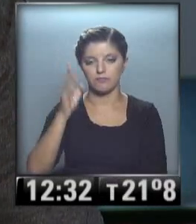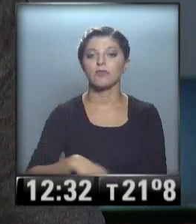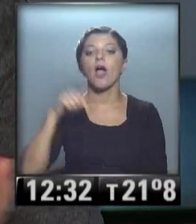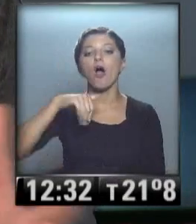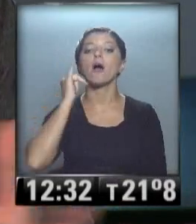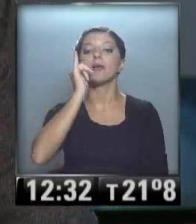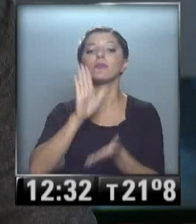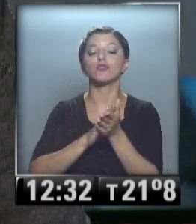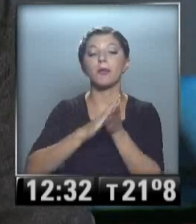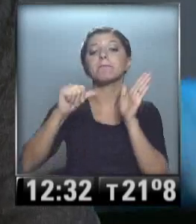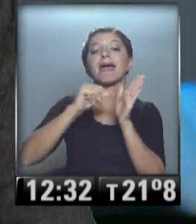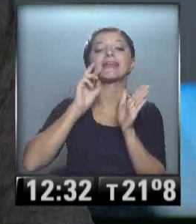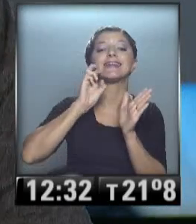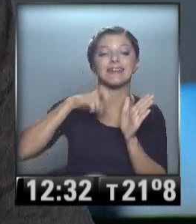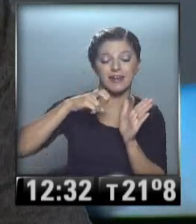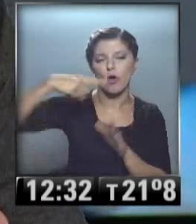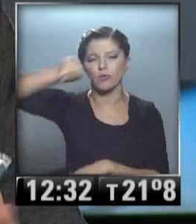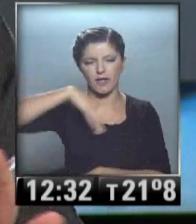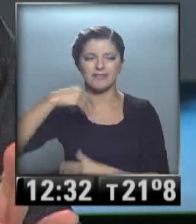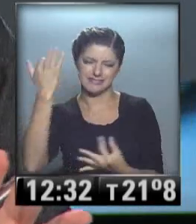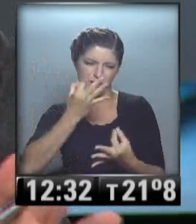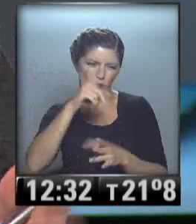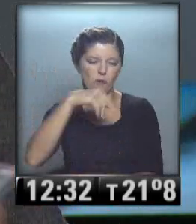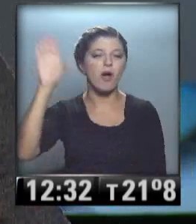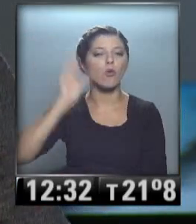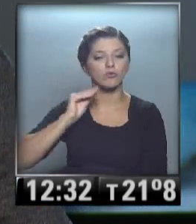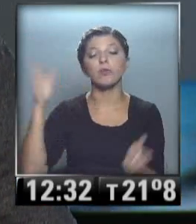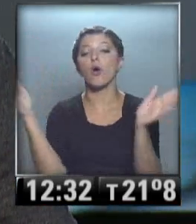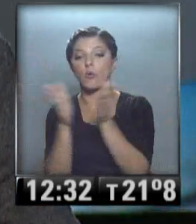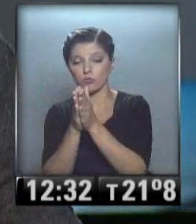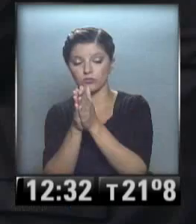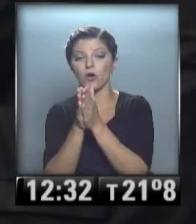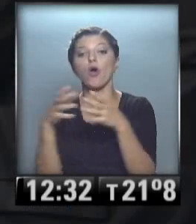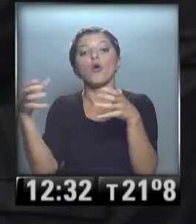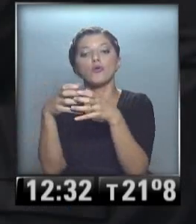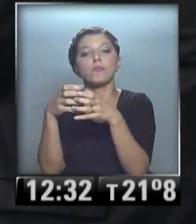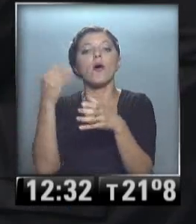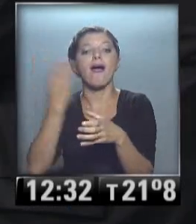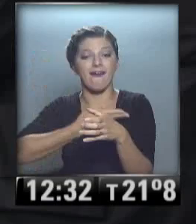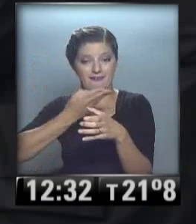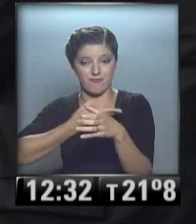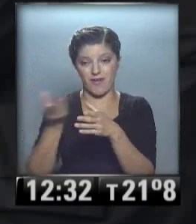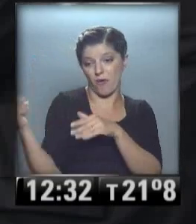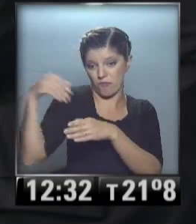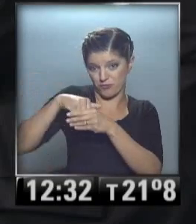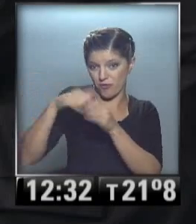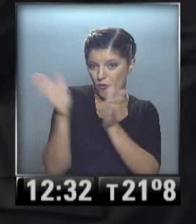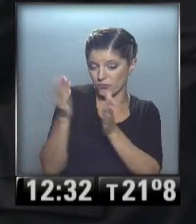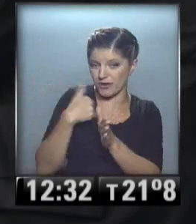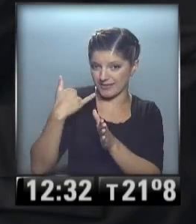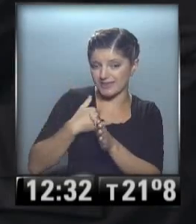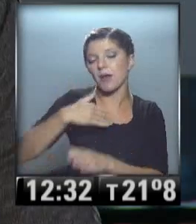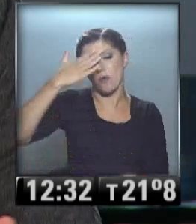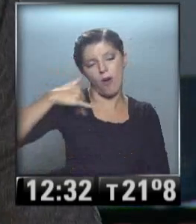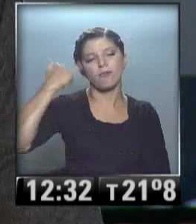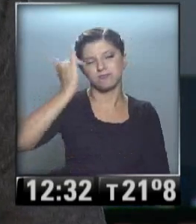de Nigeria, bueno, muchos de ustedes van a escuchar hablar de esto porque está en el grupo F junto con Argentina, así que Nigeria va a ser un país que pronto van a empezar a hablar todos,